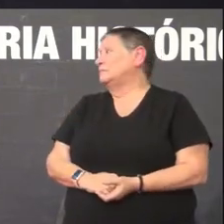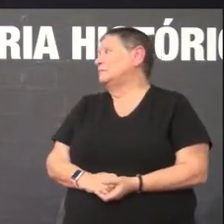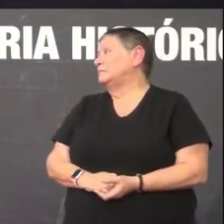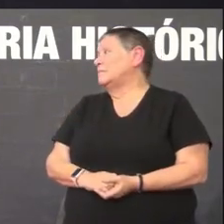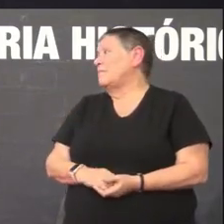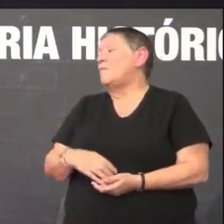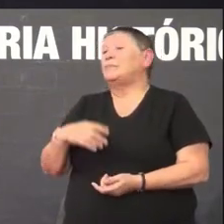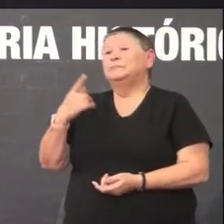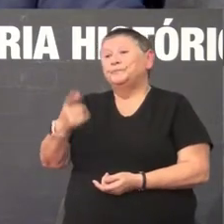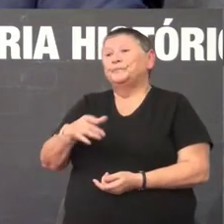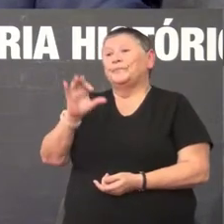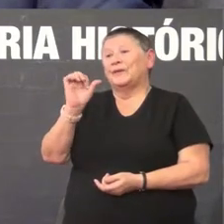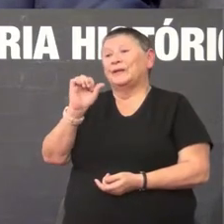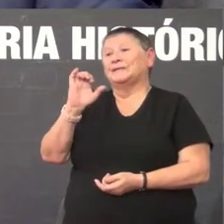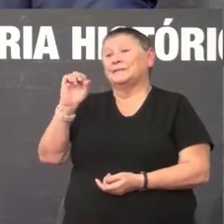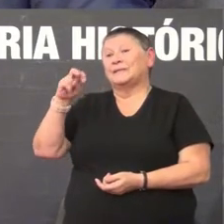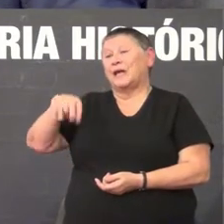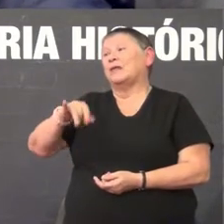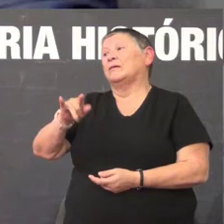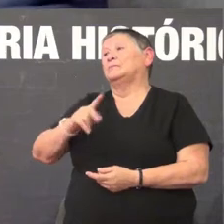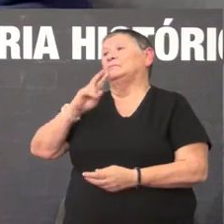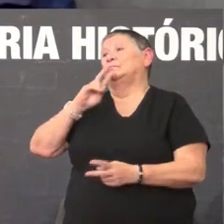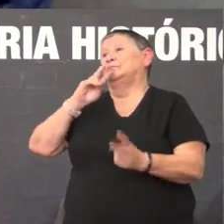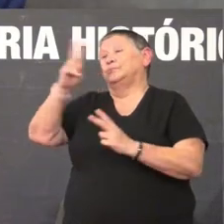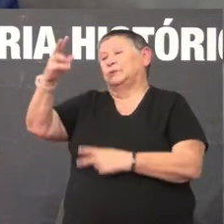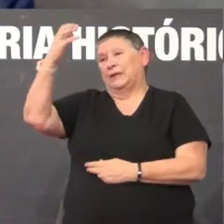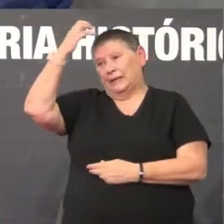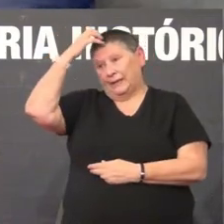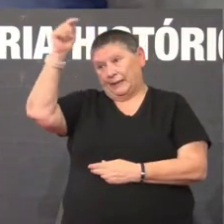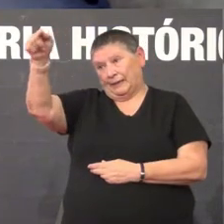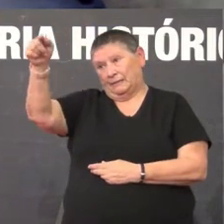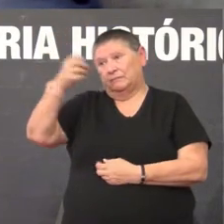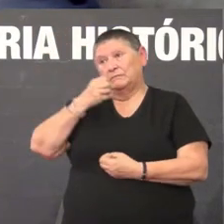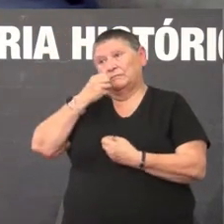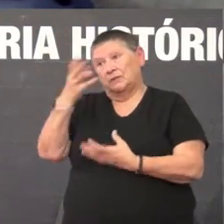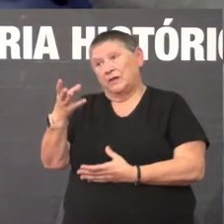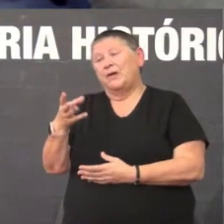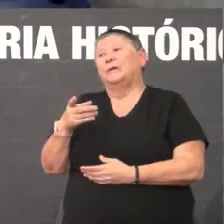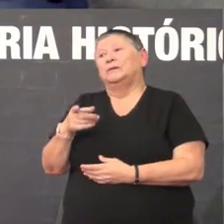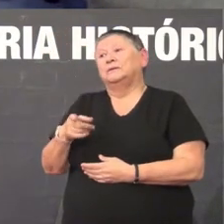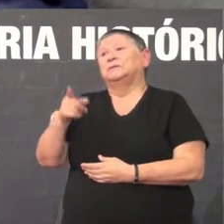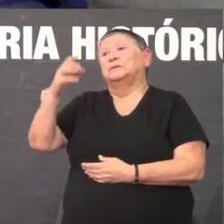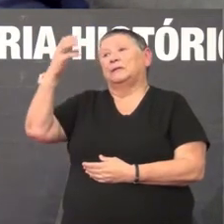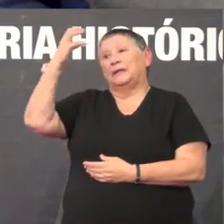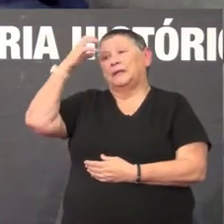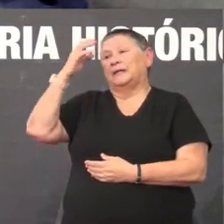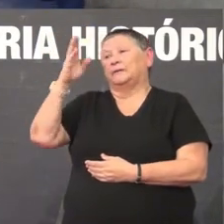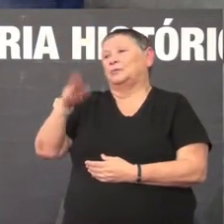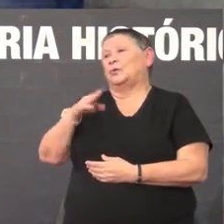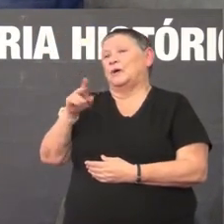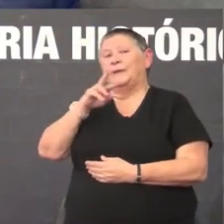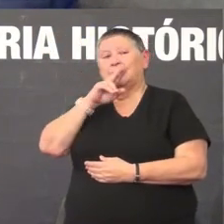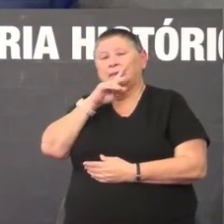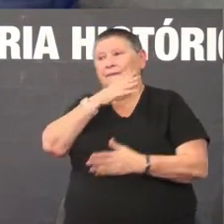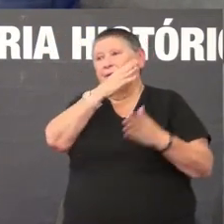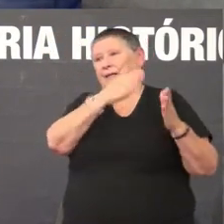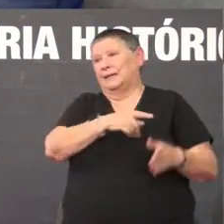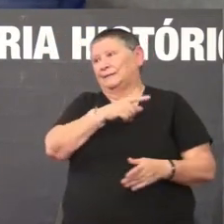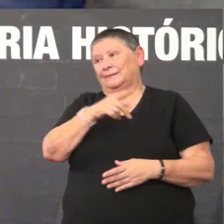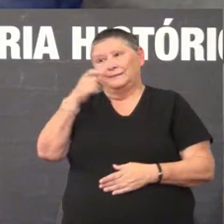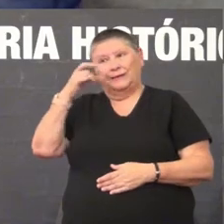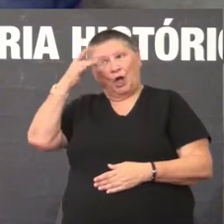Sainz se lo dice al rey. El rey no volvió a mencionarle a Corina. Pero también es